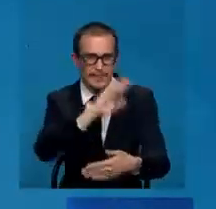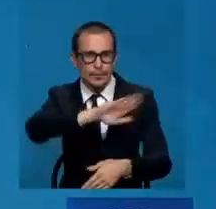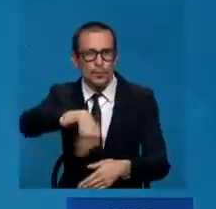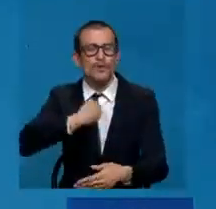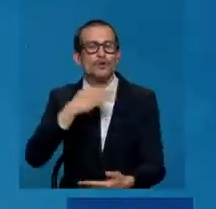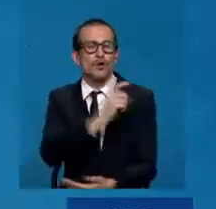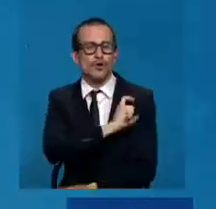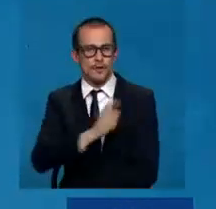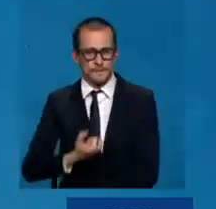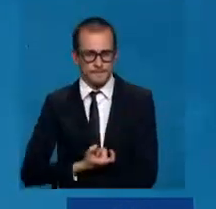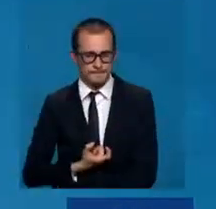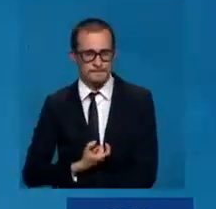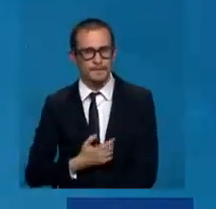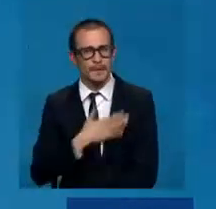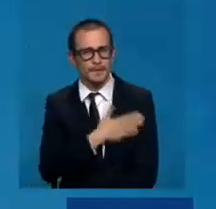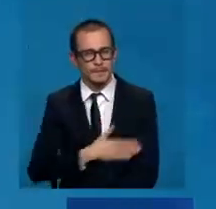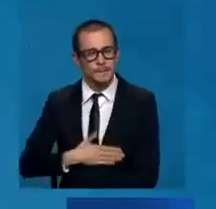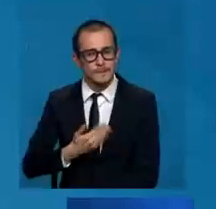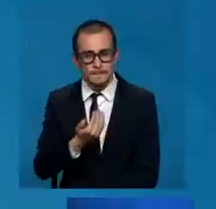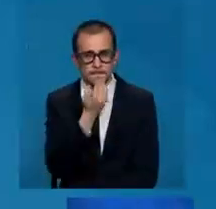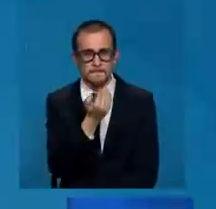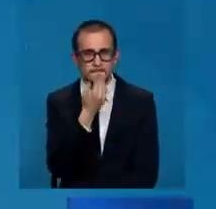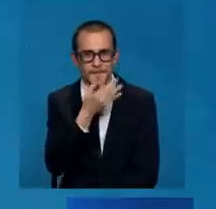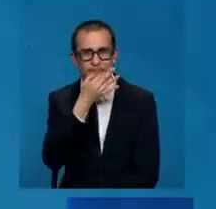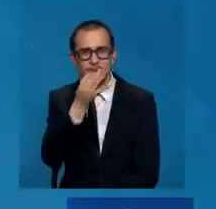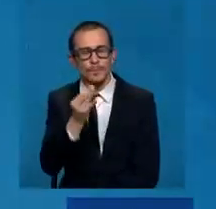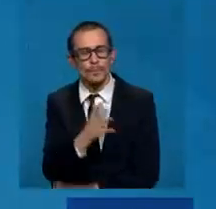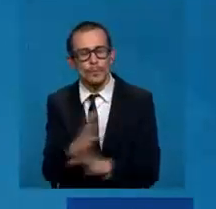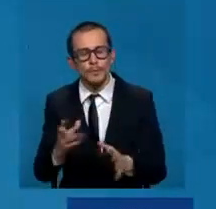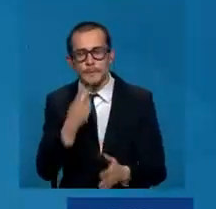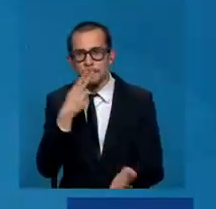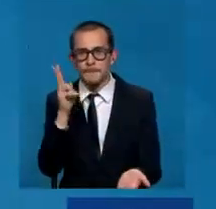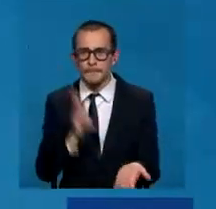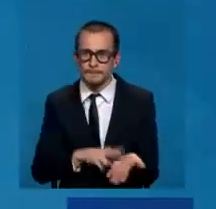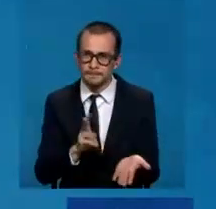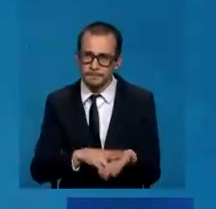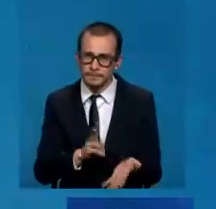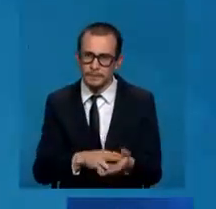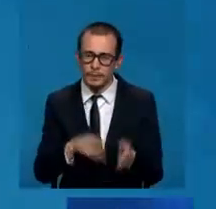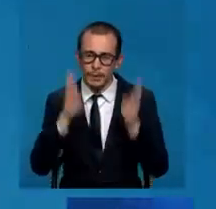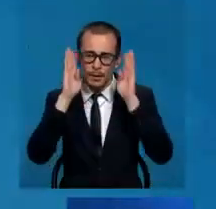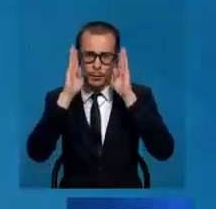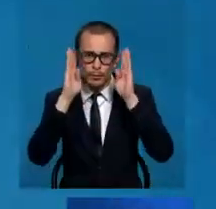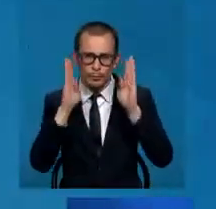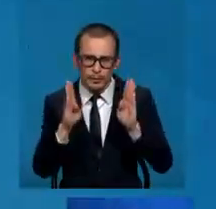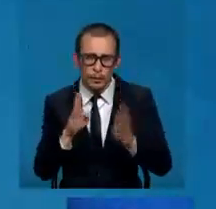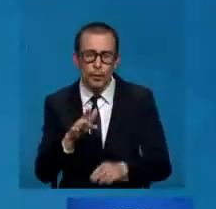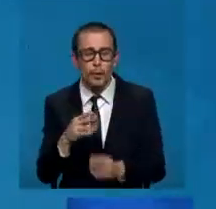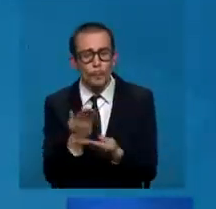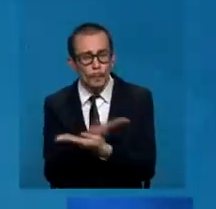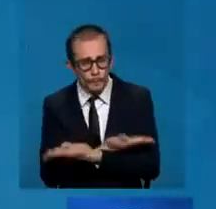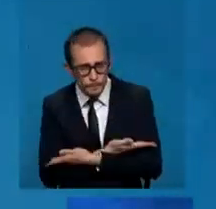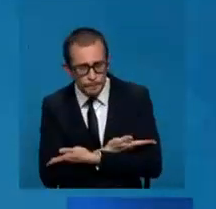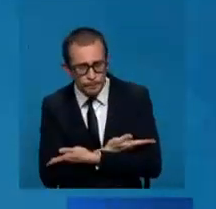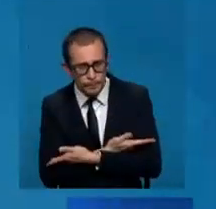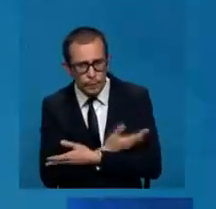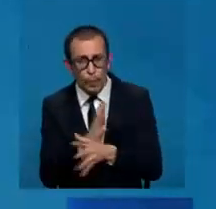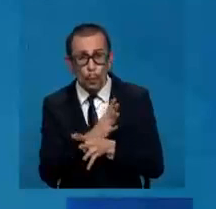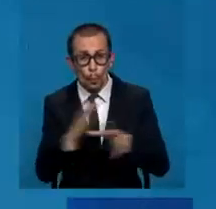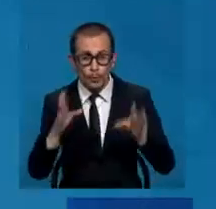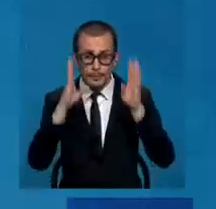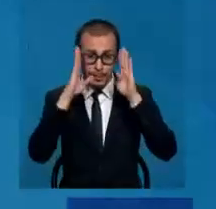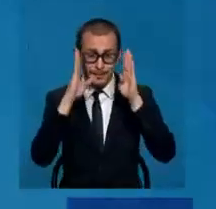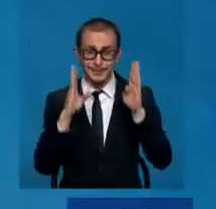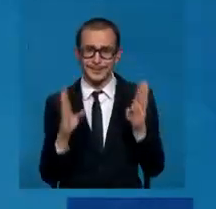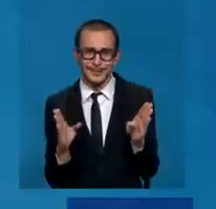mandato. Quiero también decir con mucha franqueza, he escuchado con humildad y con mucha